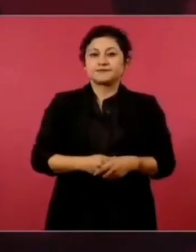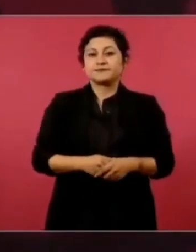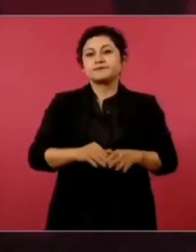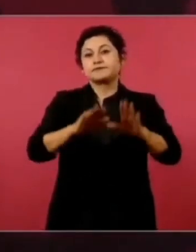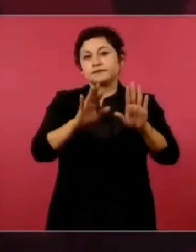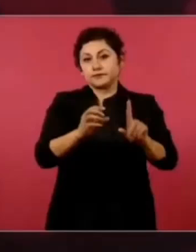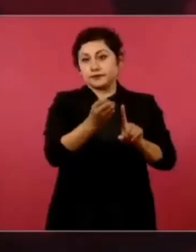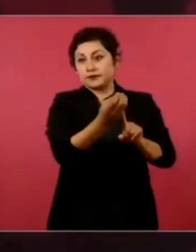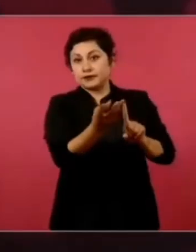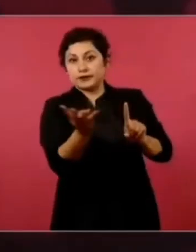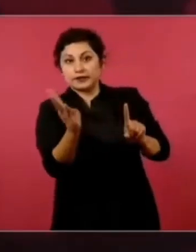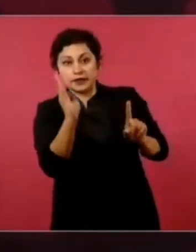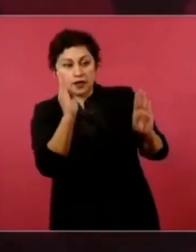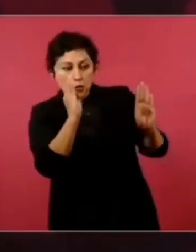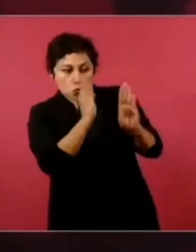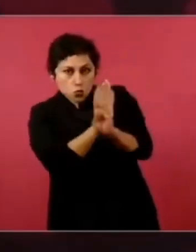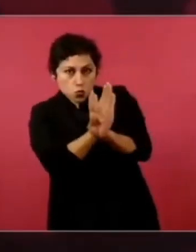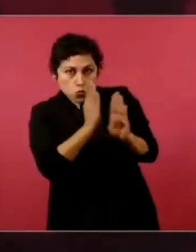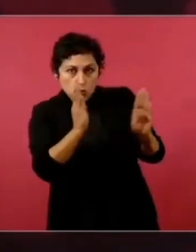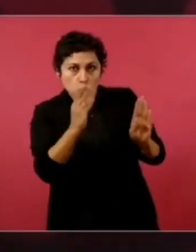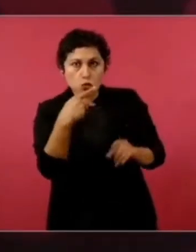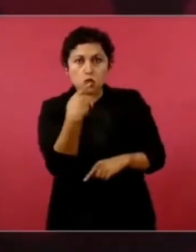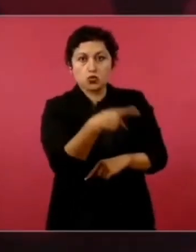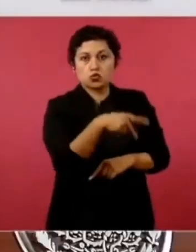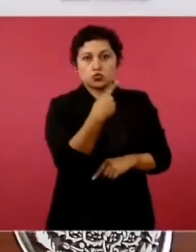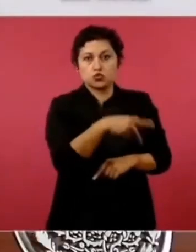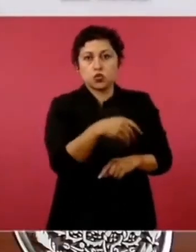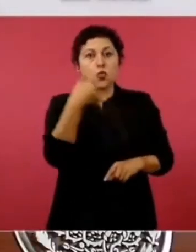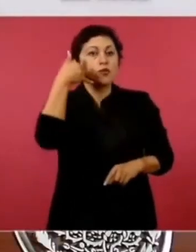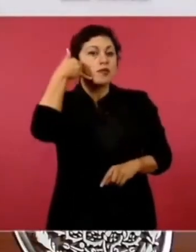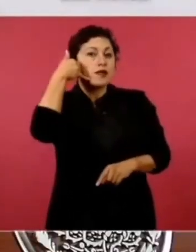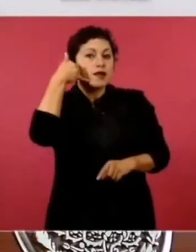dejarla mal, dieron a conocer la llamada.